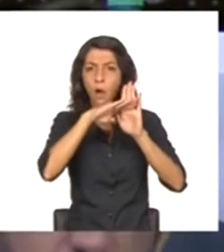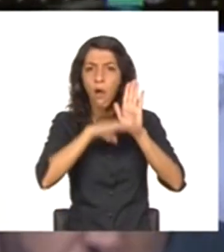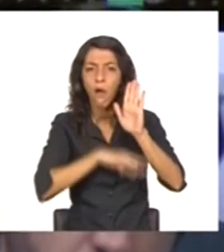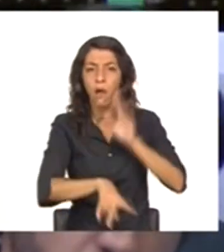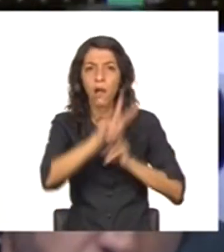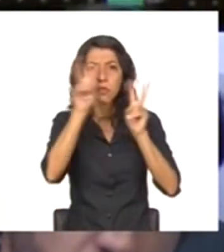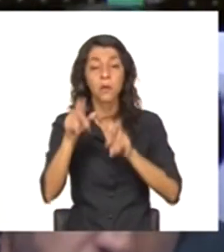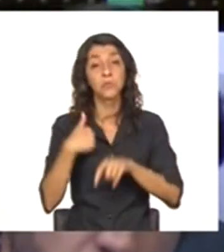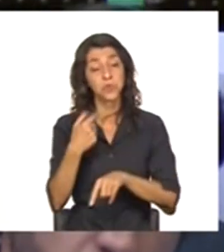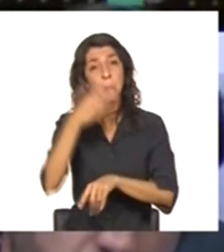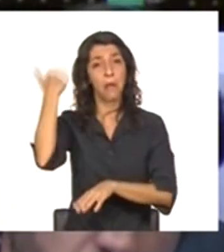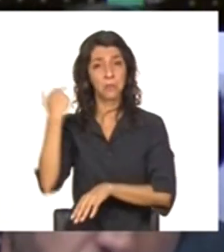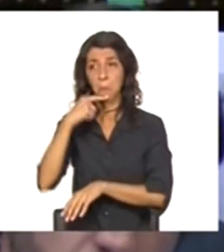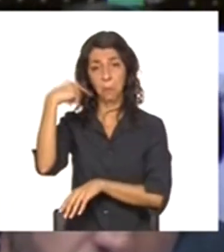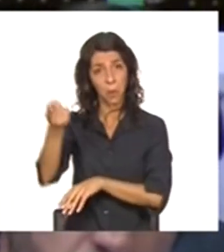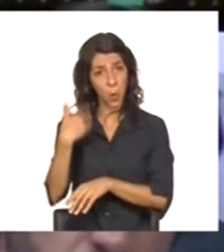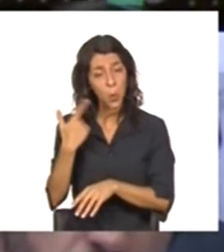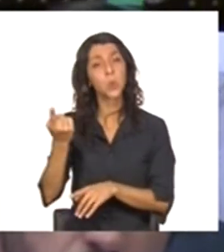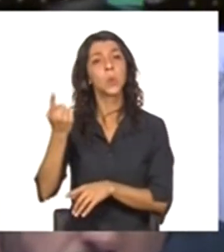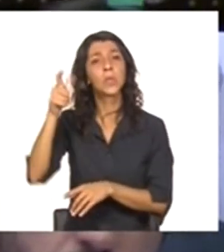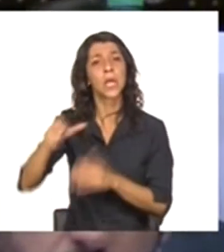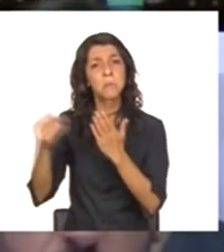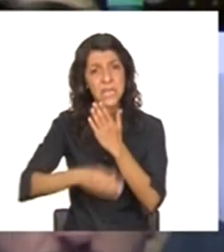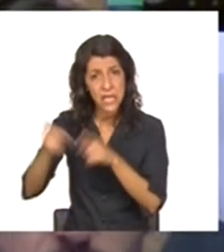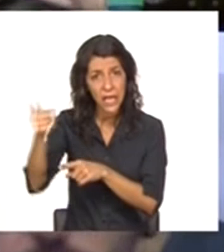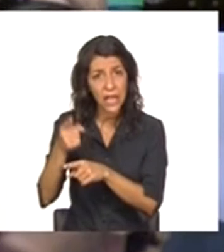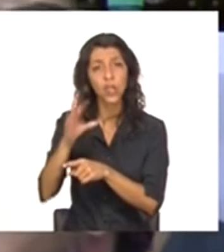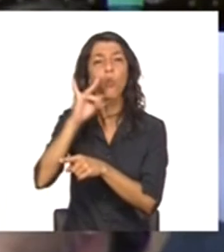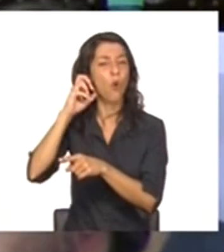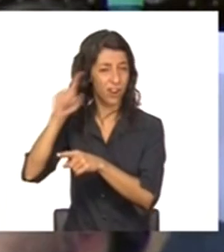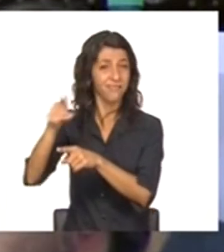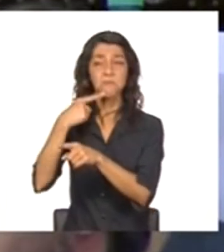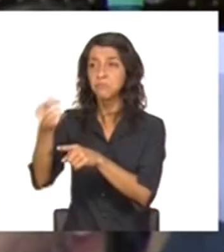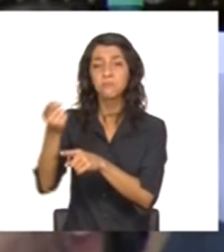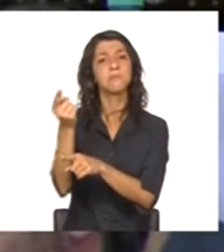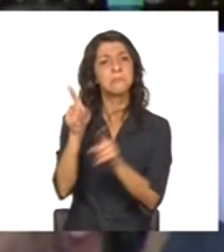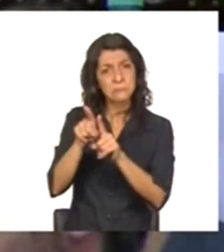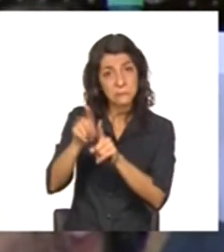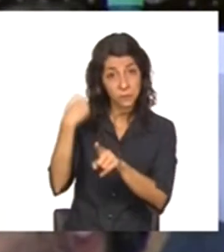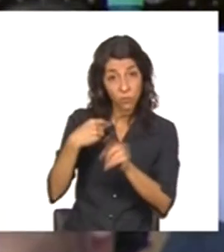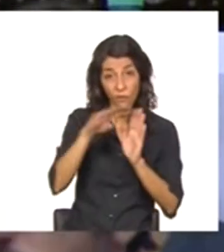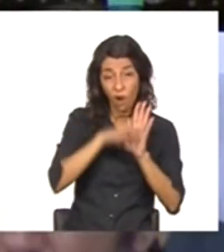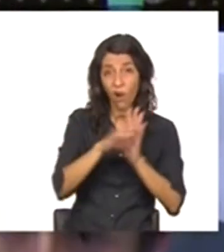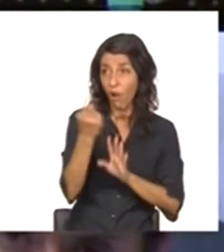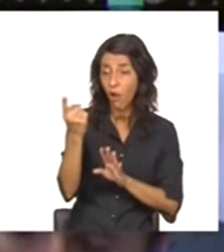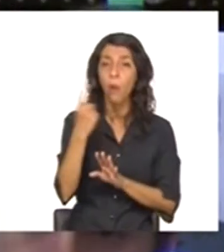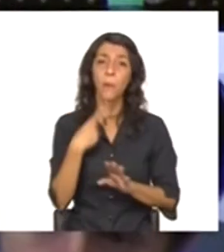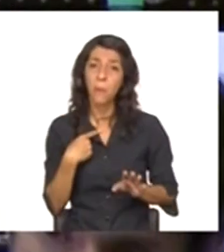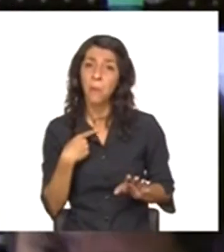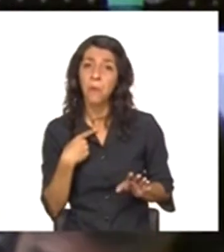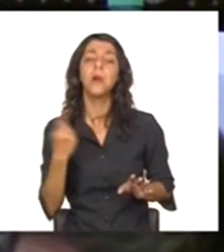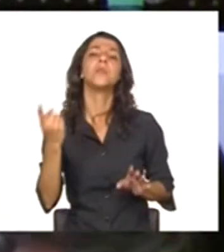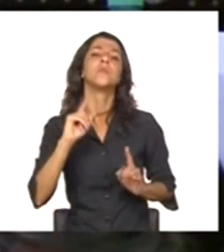este proyecto tenía que ver con la reforma tributaria, y él me respondió, contradiciéndose con lo que dicen muchos diputados y otros representantes